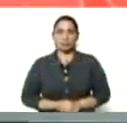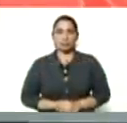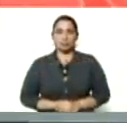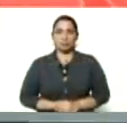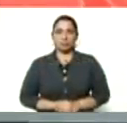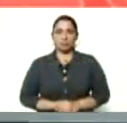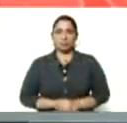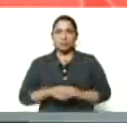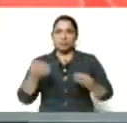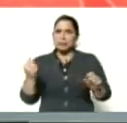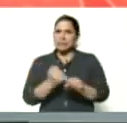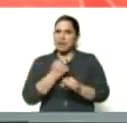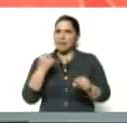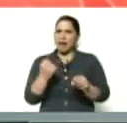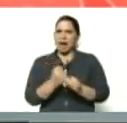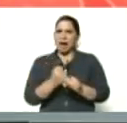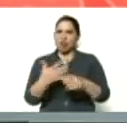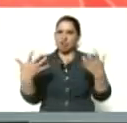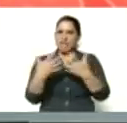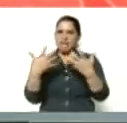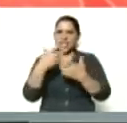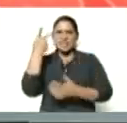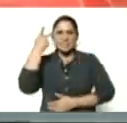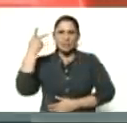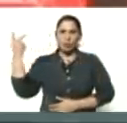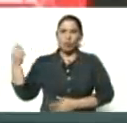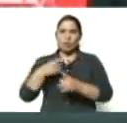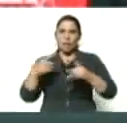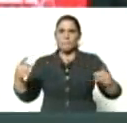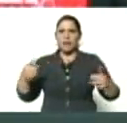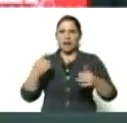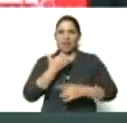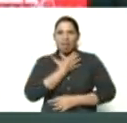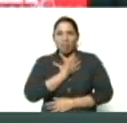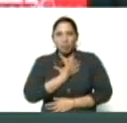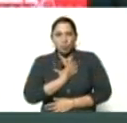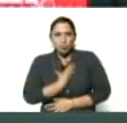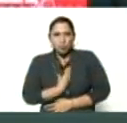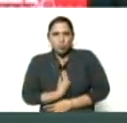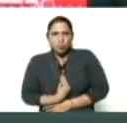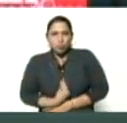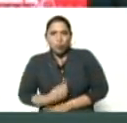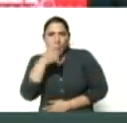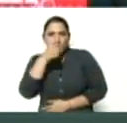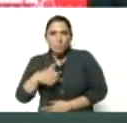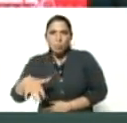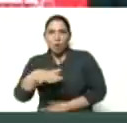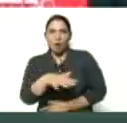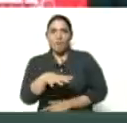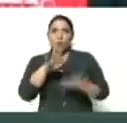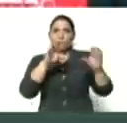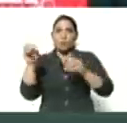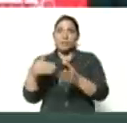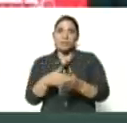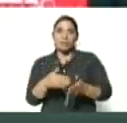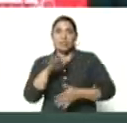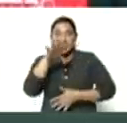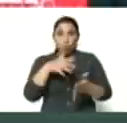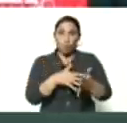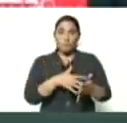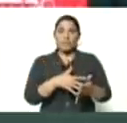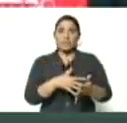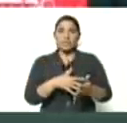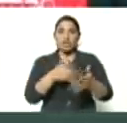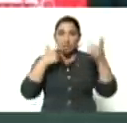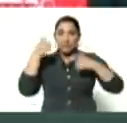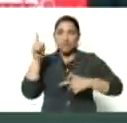Y trabajaron la guerra psicológica para deprimir al pueblo y lo lograron, lograron que 900.000 chavistas no fueran a votar el día de